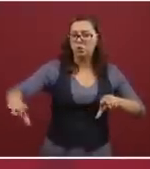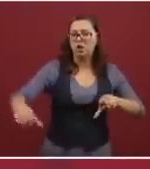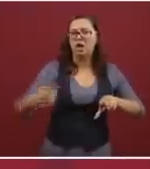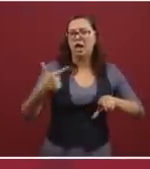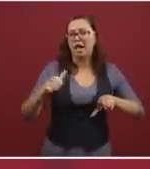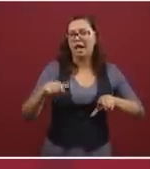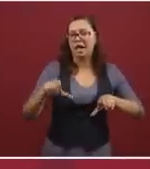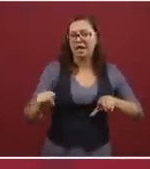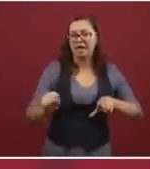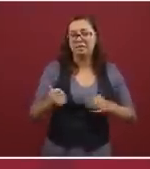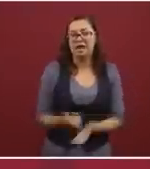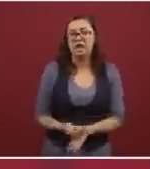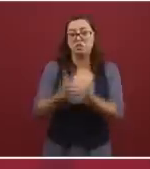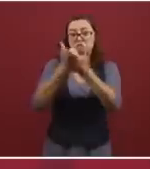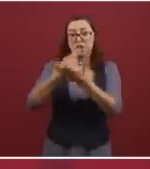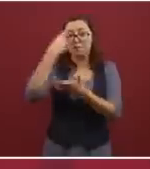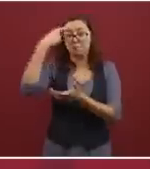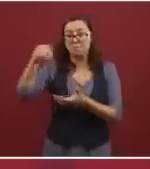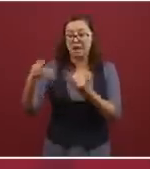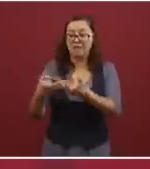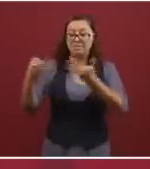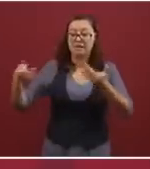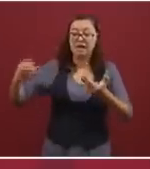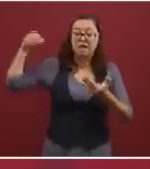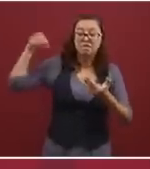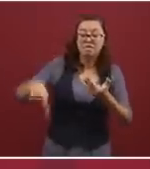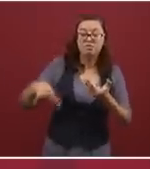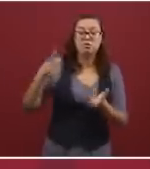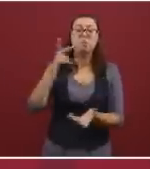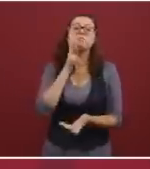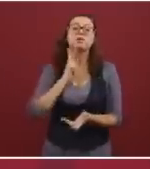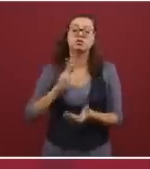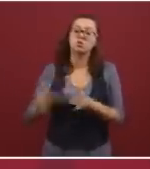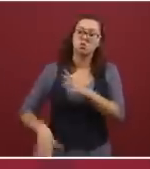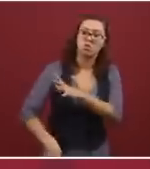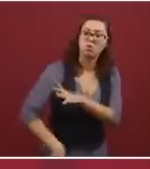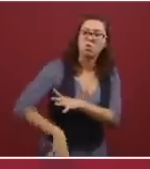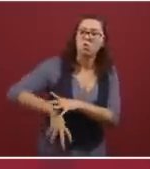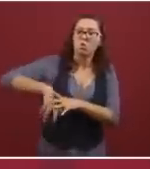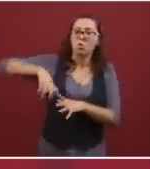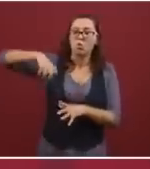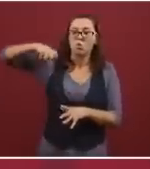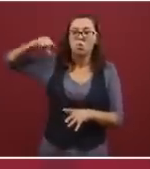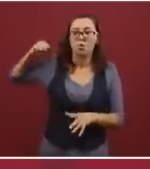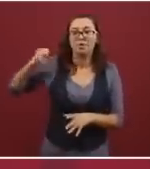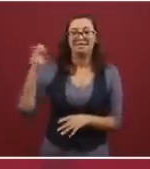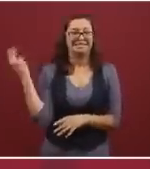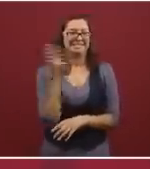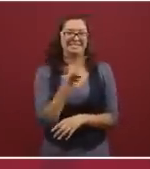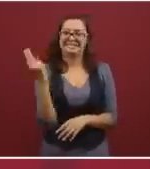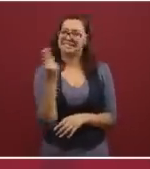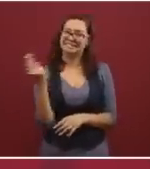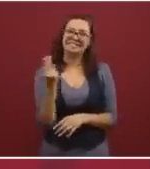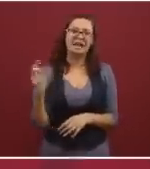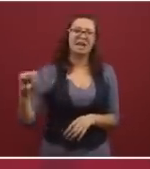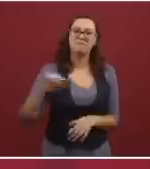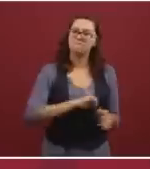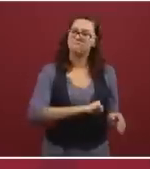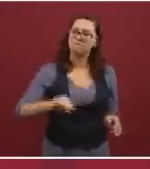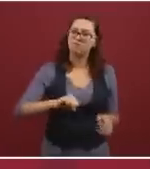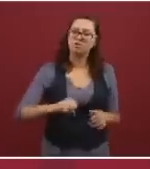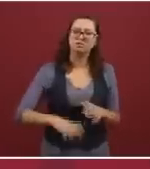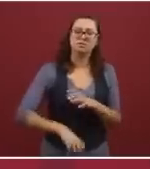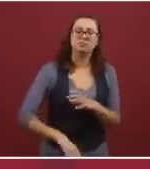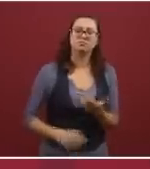a sacar el crudo de los campos maduros. Ahí ya se requieren bombas para poder sacar el crudo, ya no